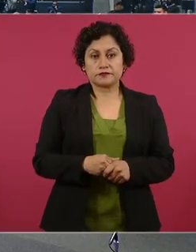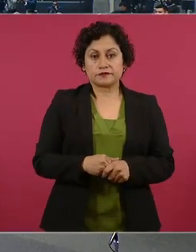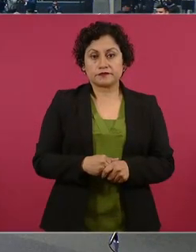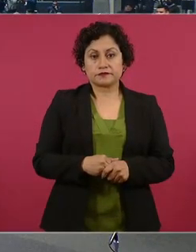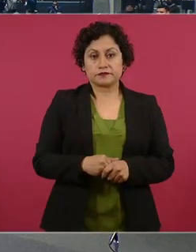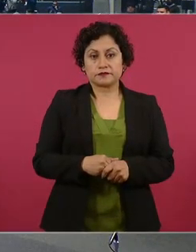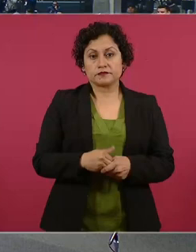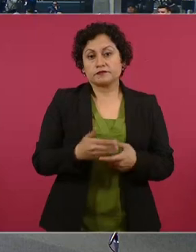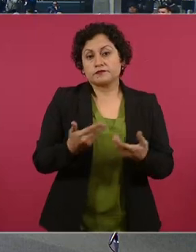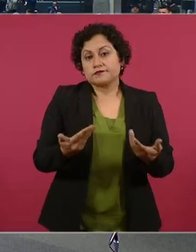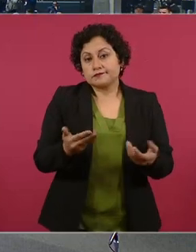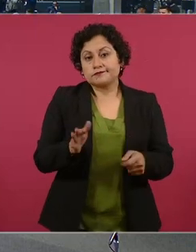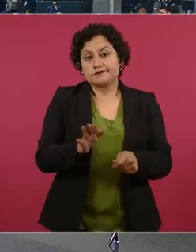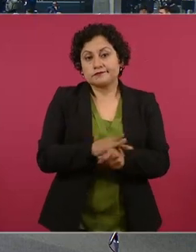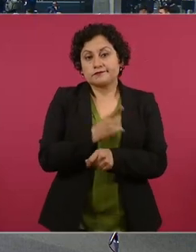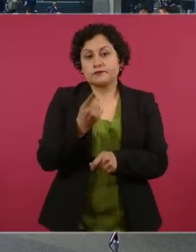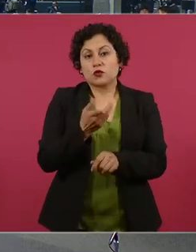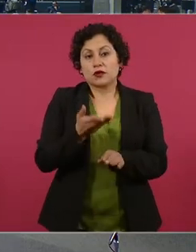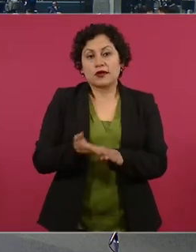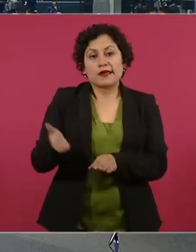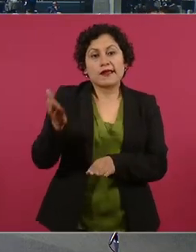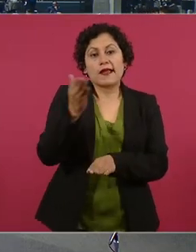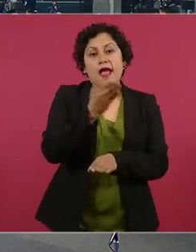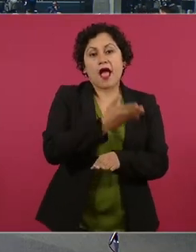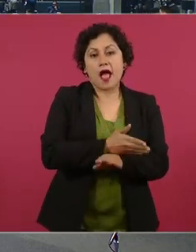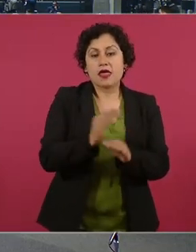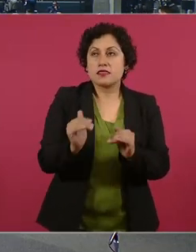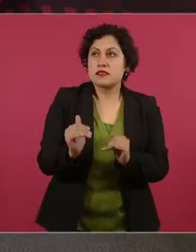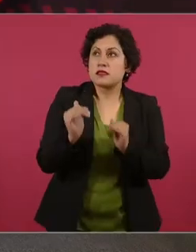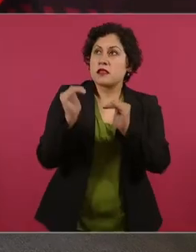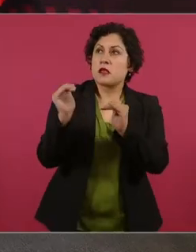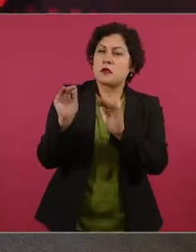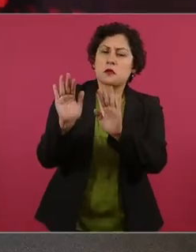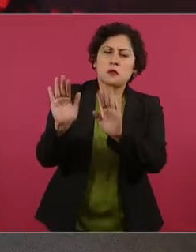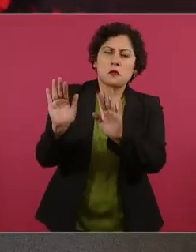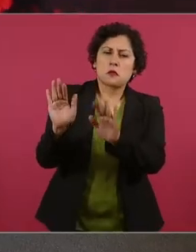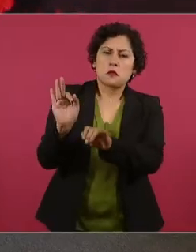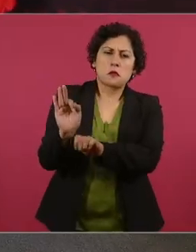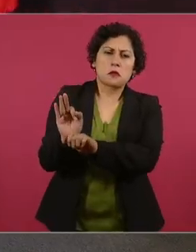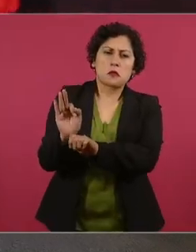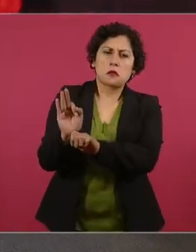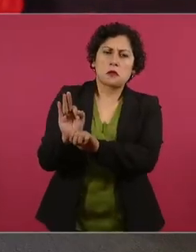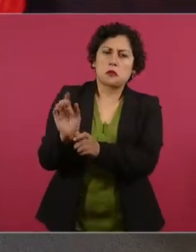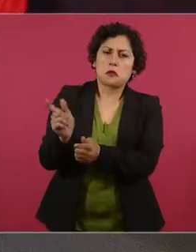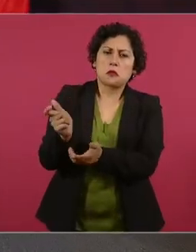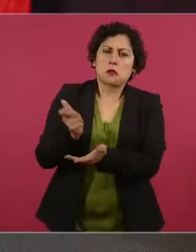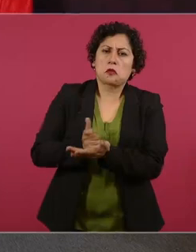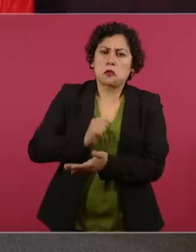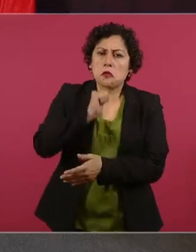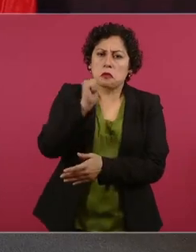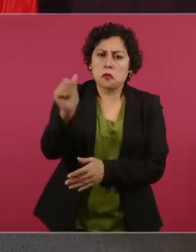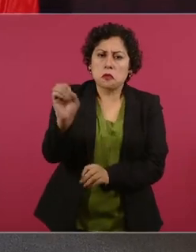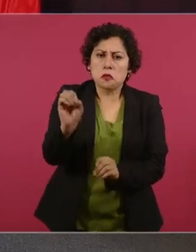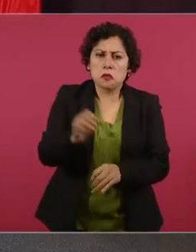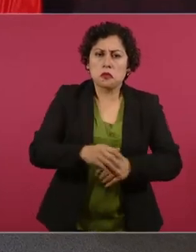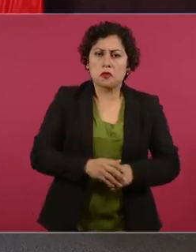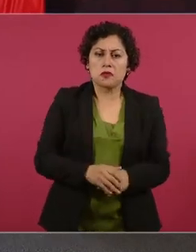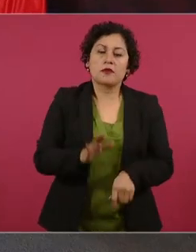pues no pagaban los de arriba, por eso no querían que yo llegara.